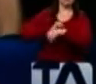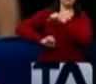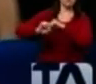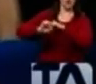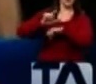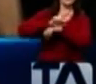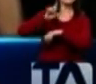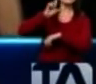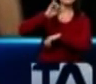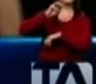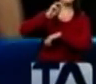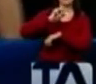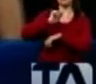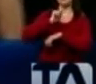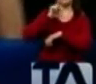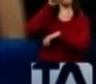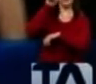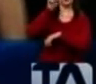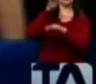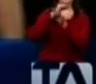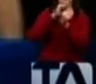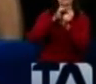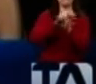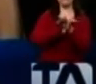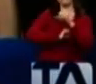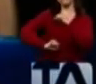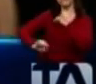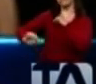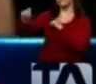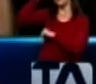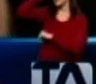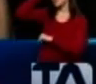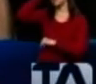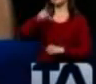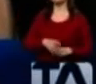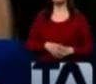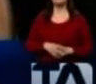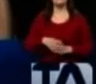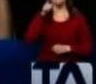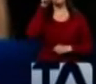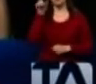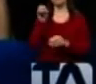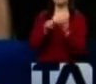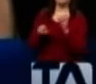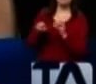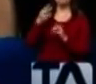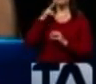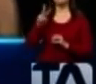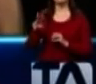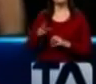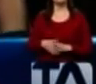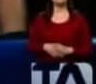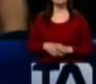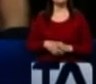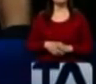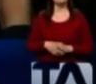la fiscalía a través de dos funcionarios. Aquí, desde el punto de vista técnico, lo que observa la fiscalía es simplemente un hecho.